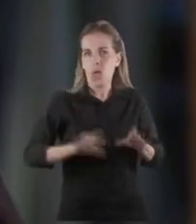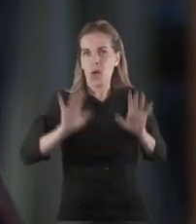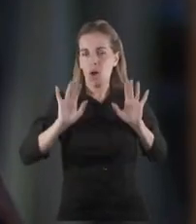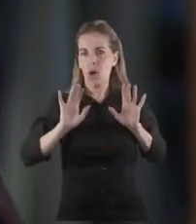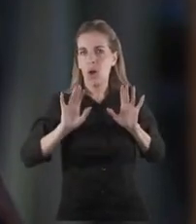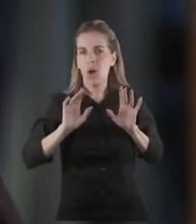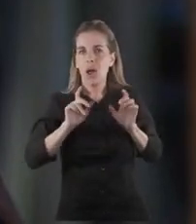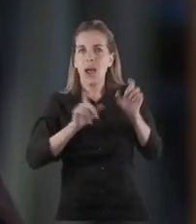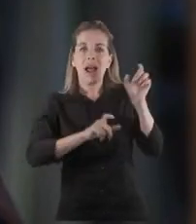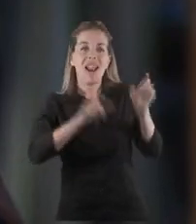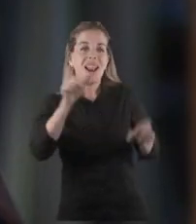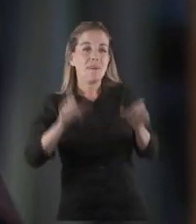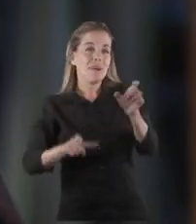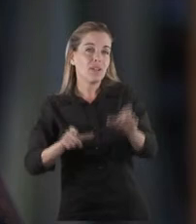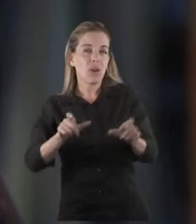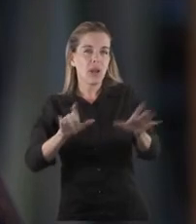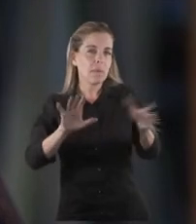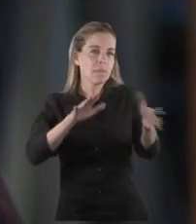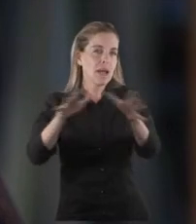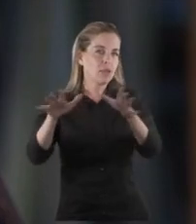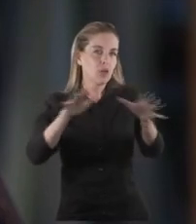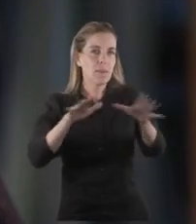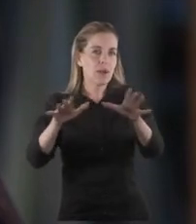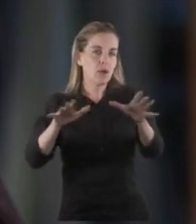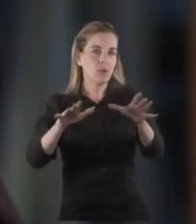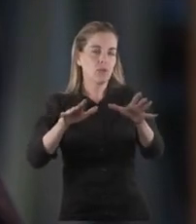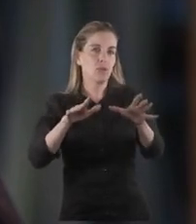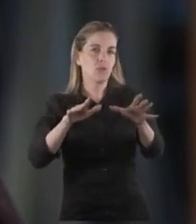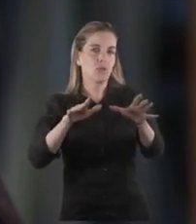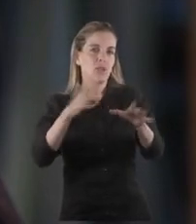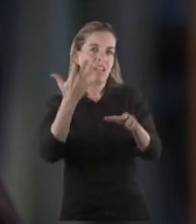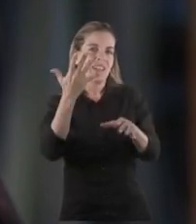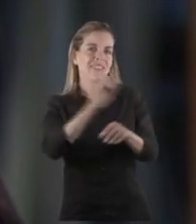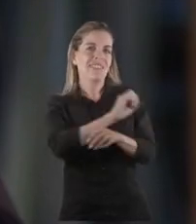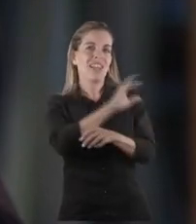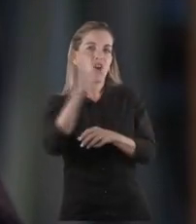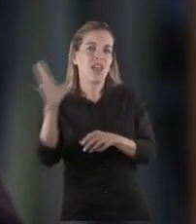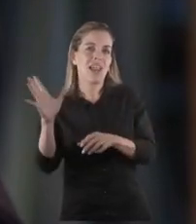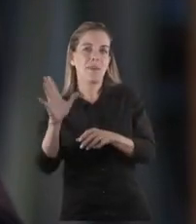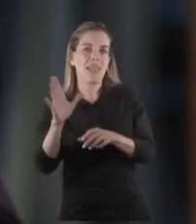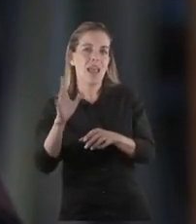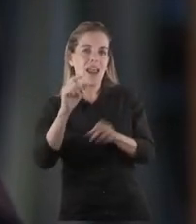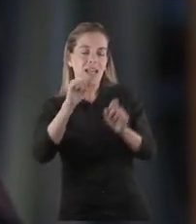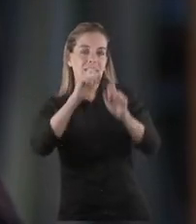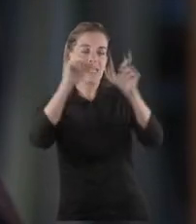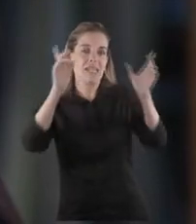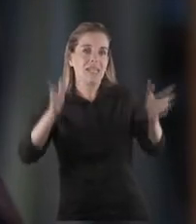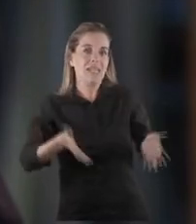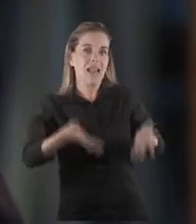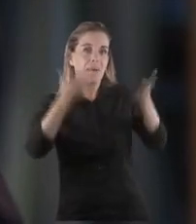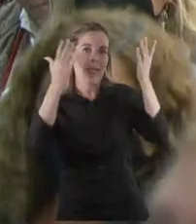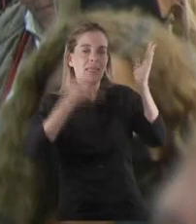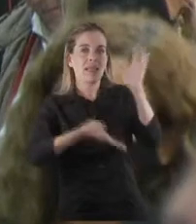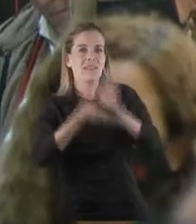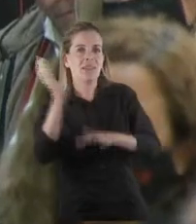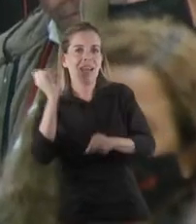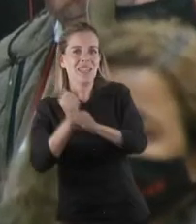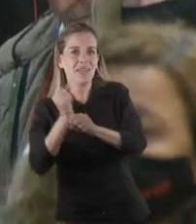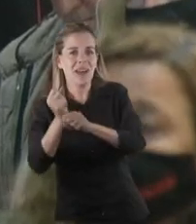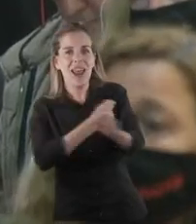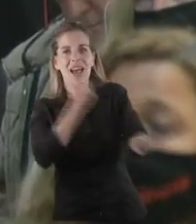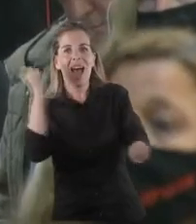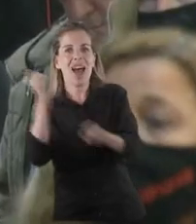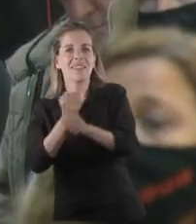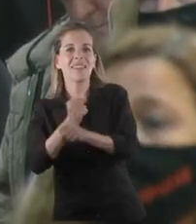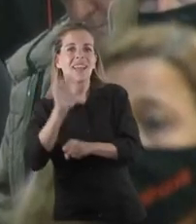Trabajadores que se levantan normalmente promedio 5 de la mañana y que la jornada laboral en muchos de los casos se va de manera corrida hasta las 5 de la